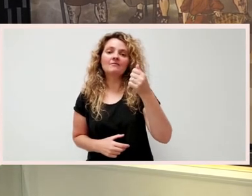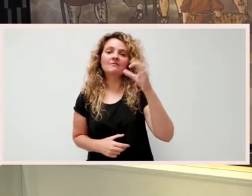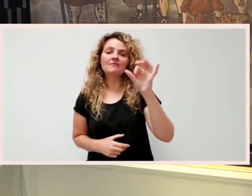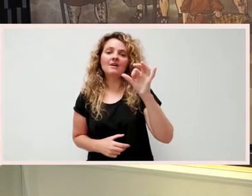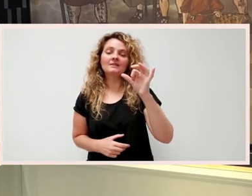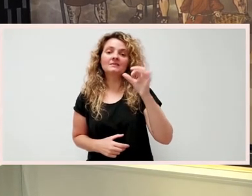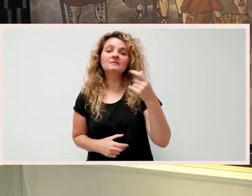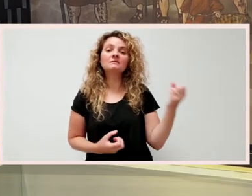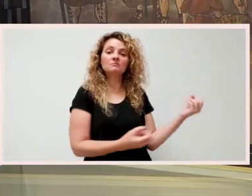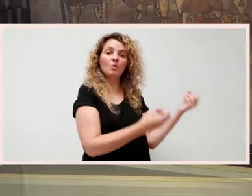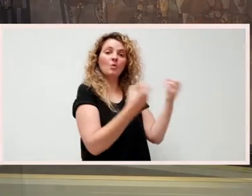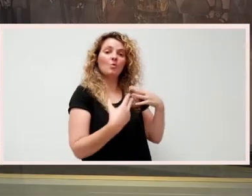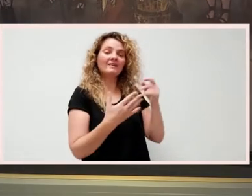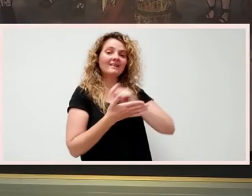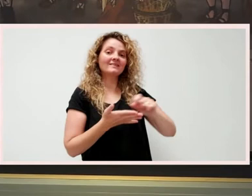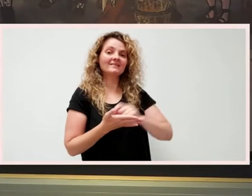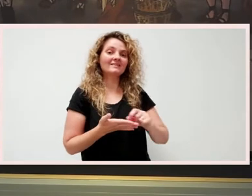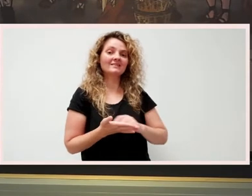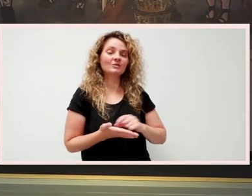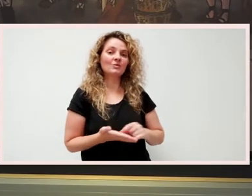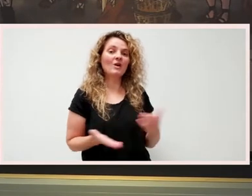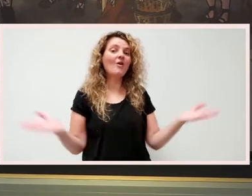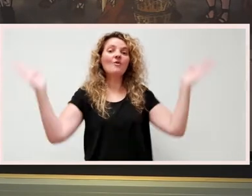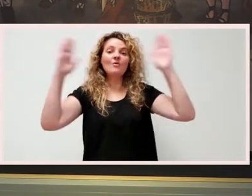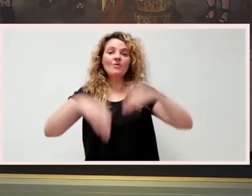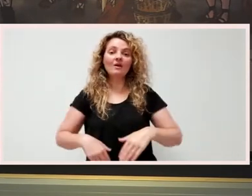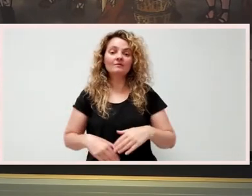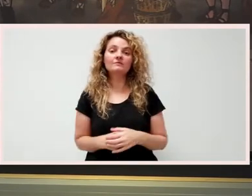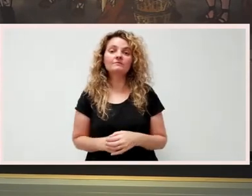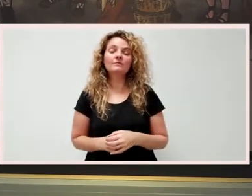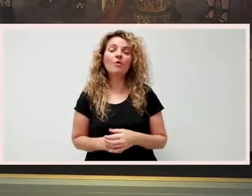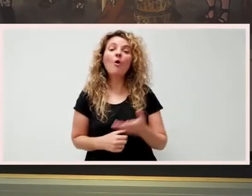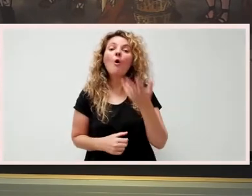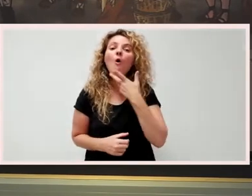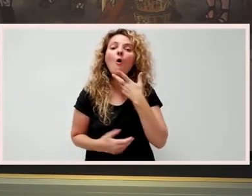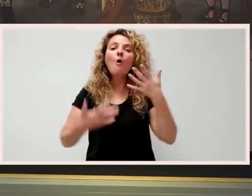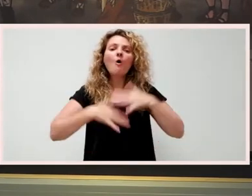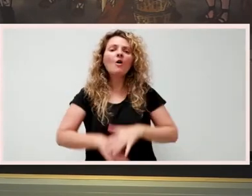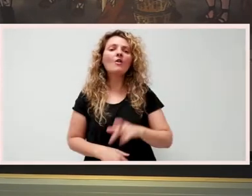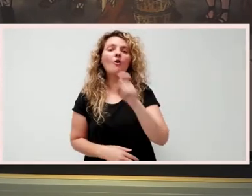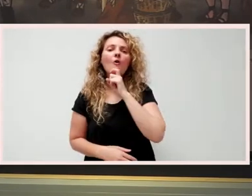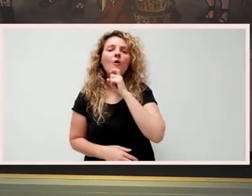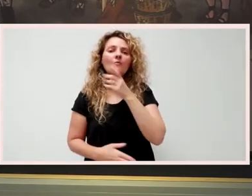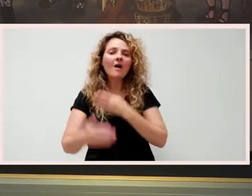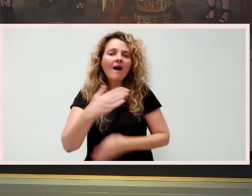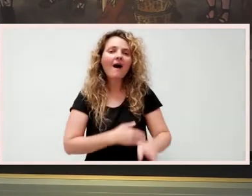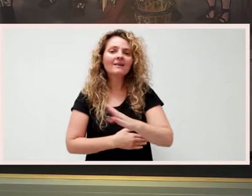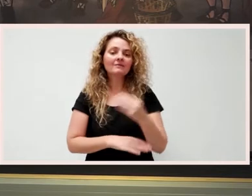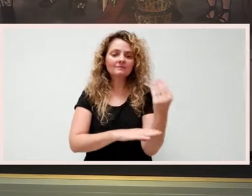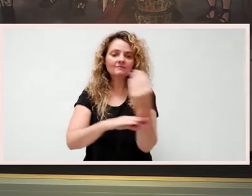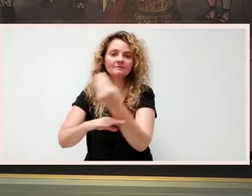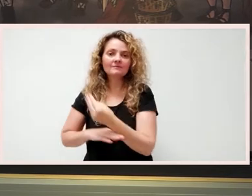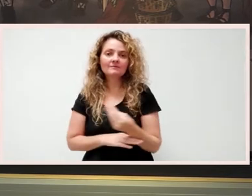poder entender este tipo de rituais. E vai a ser a partir deste tipo de objetos como vamos a ir interpretando como se desenrolaban estes